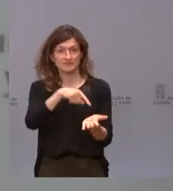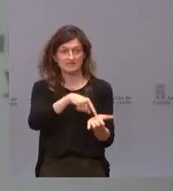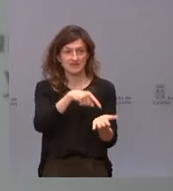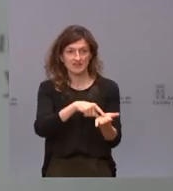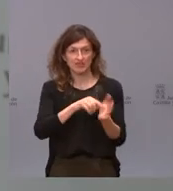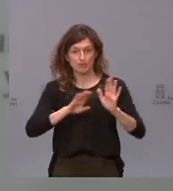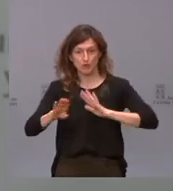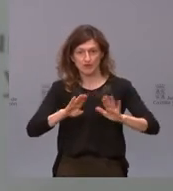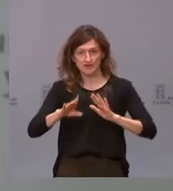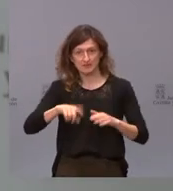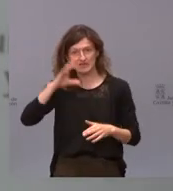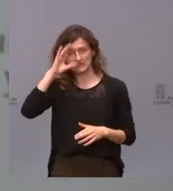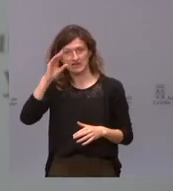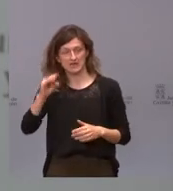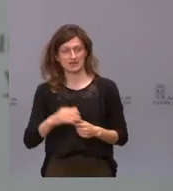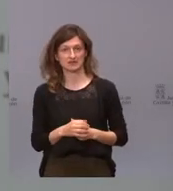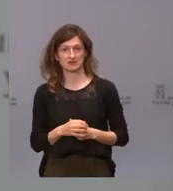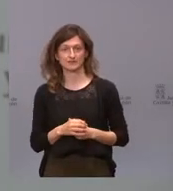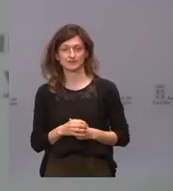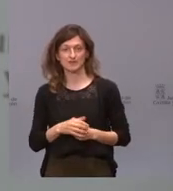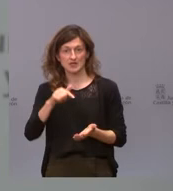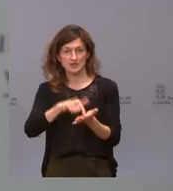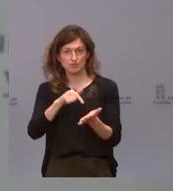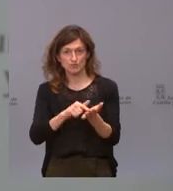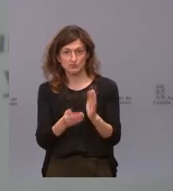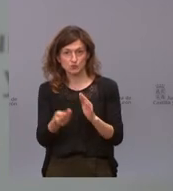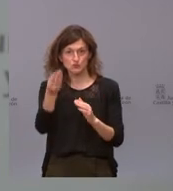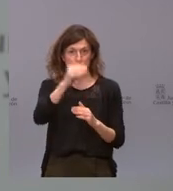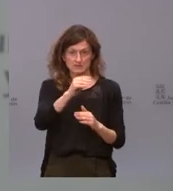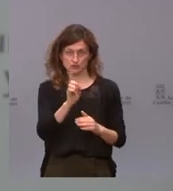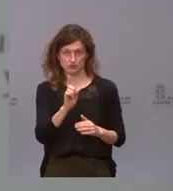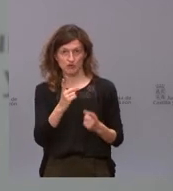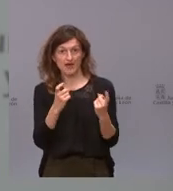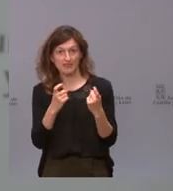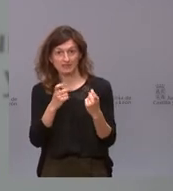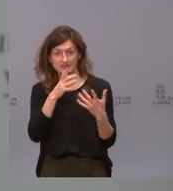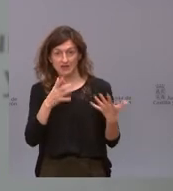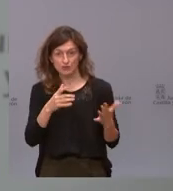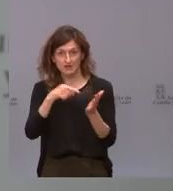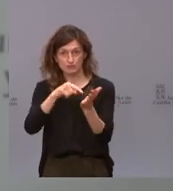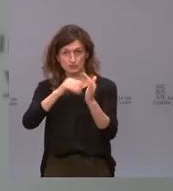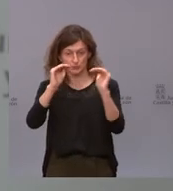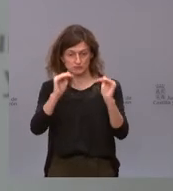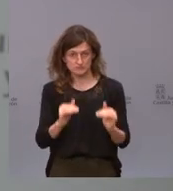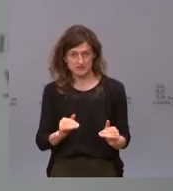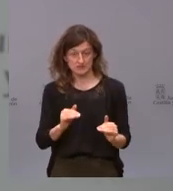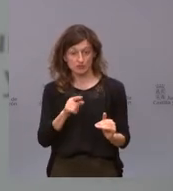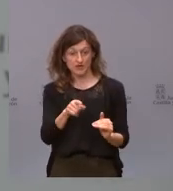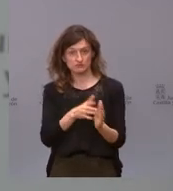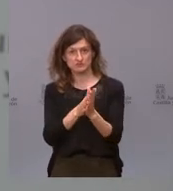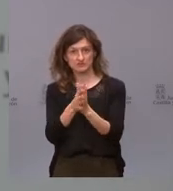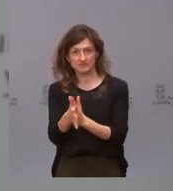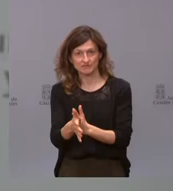moderada e inteligente no subir impuestos lo que necesitamos ahora es bajar impuestos porque eso va a permitir